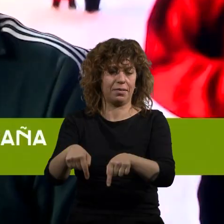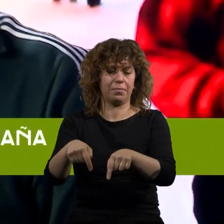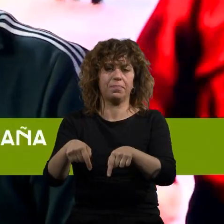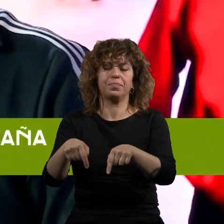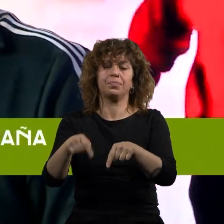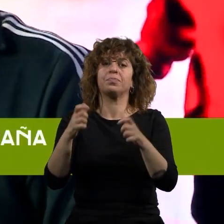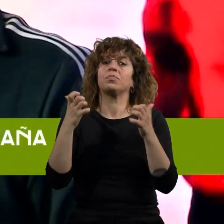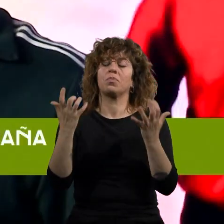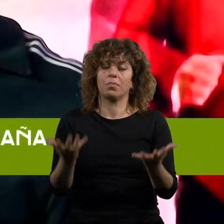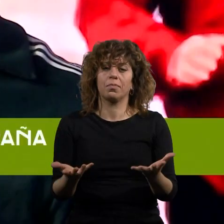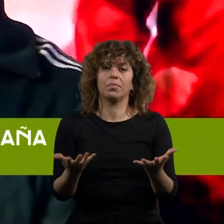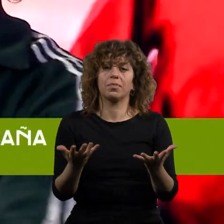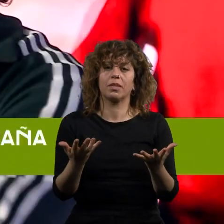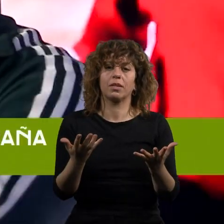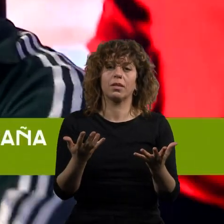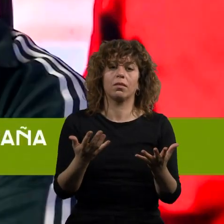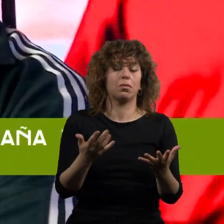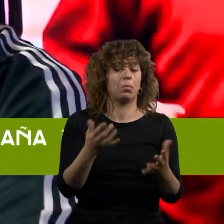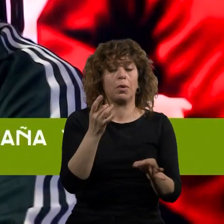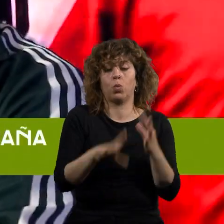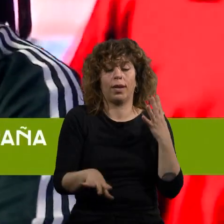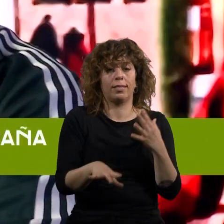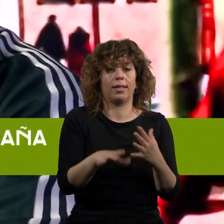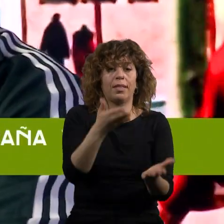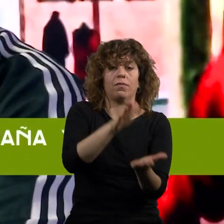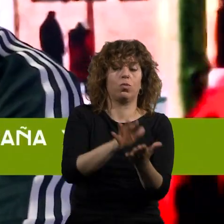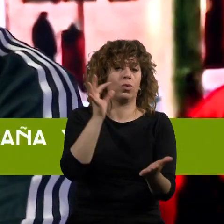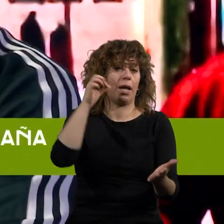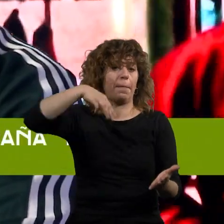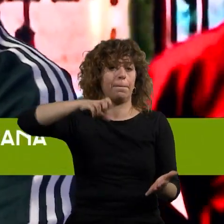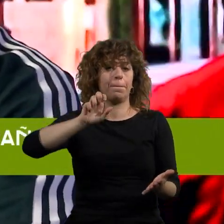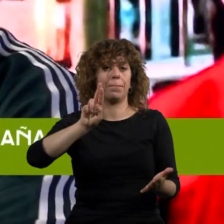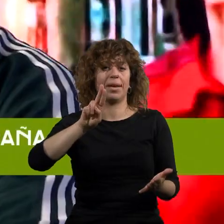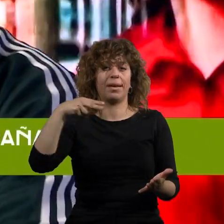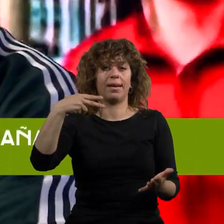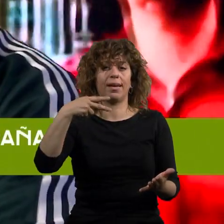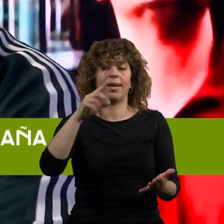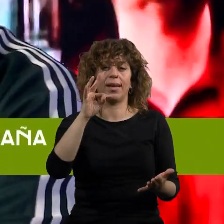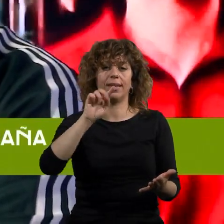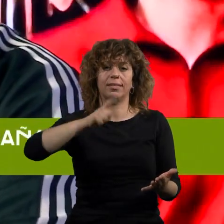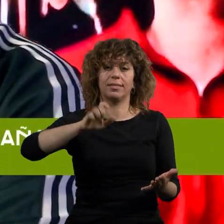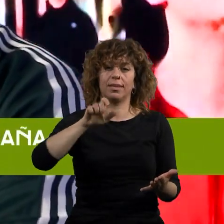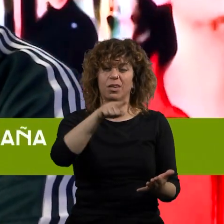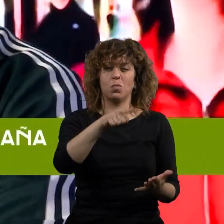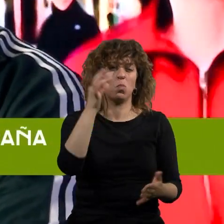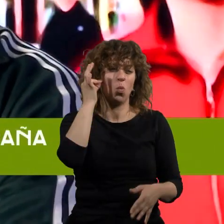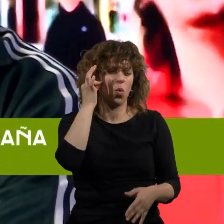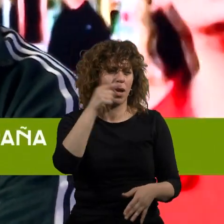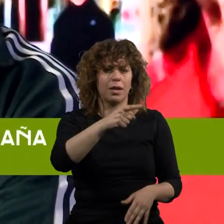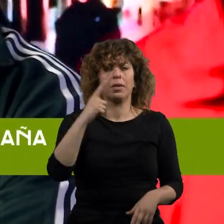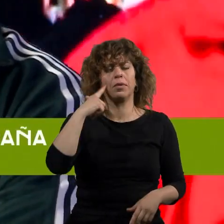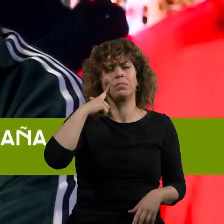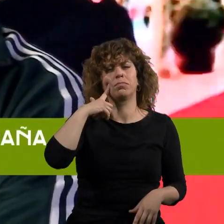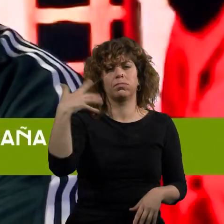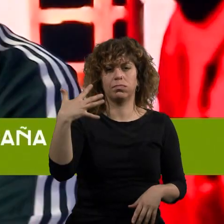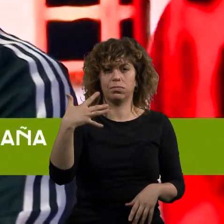entonces, por mala suerte difunta Merche, había una mujer que era muy mítica en la ciudad